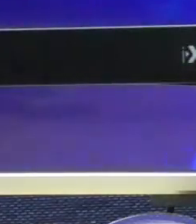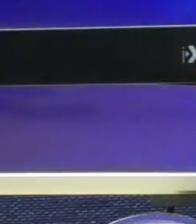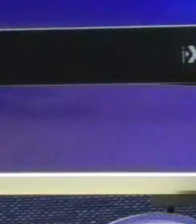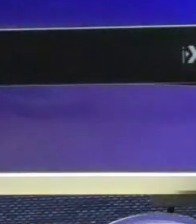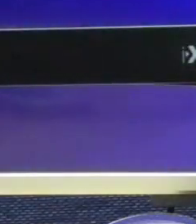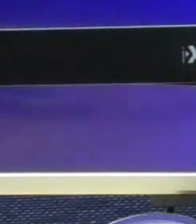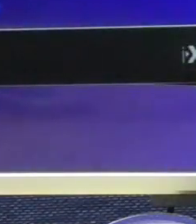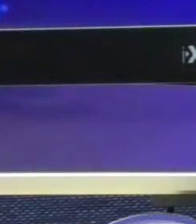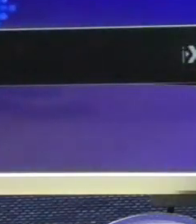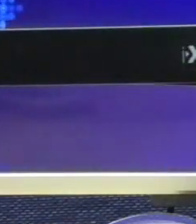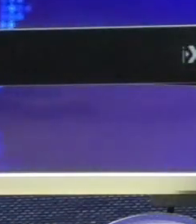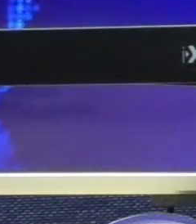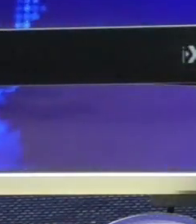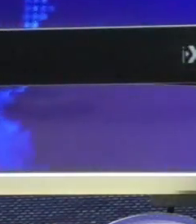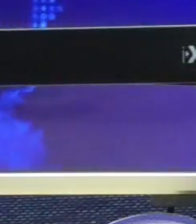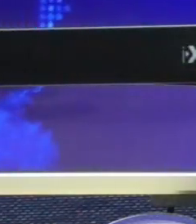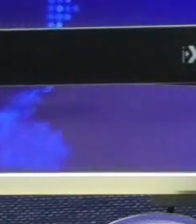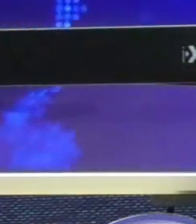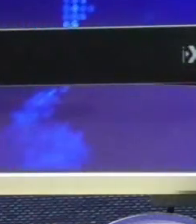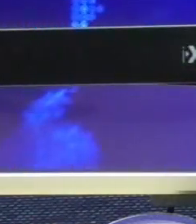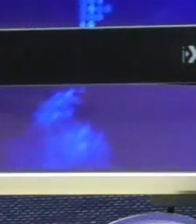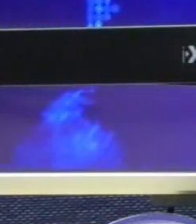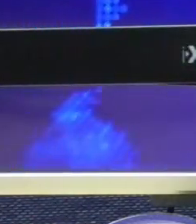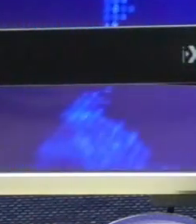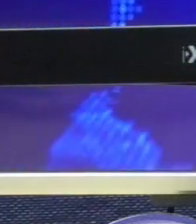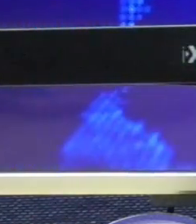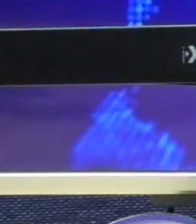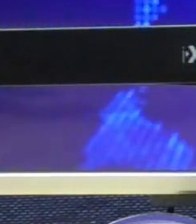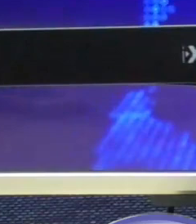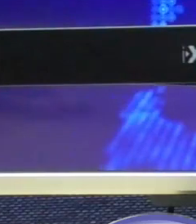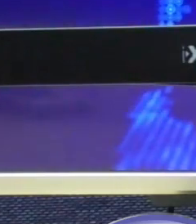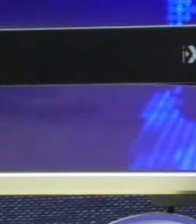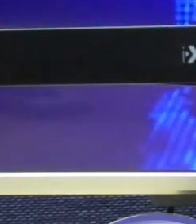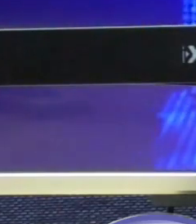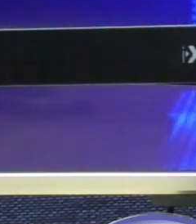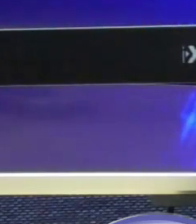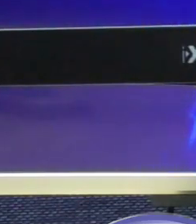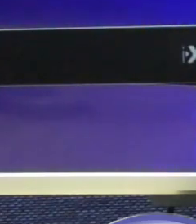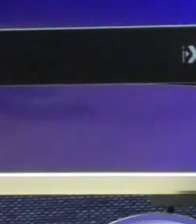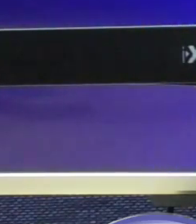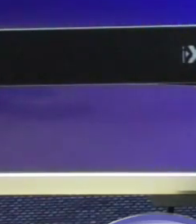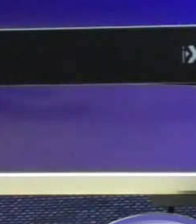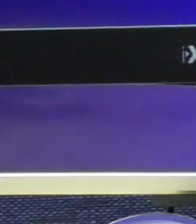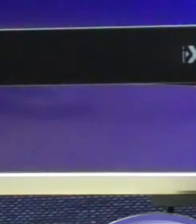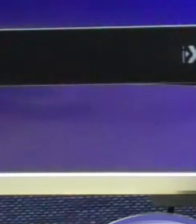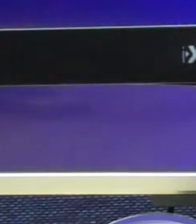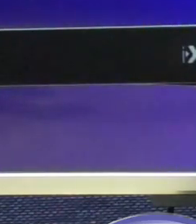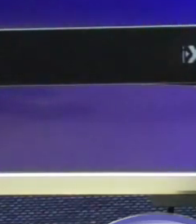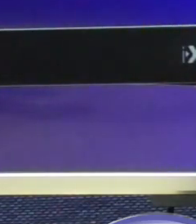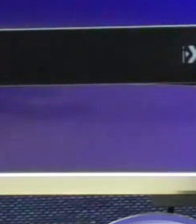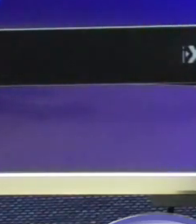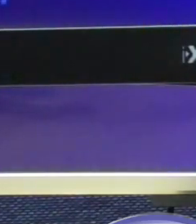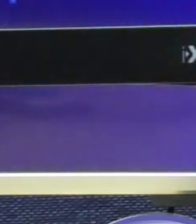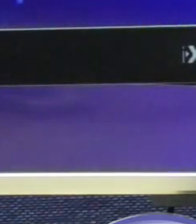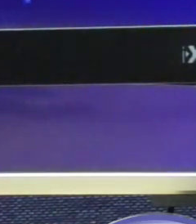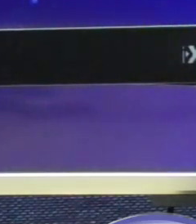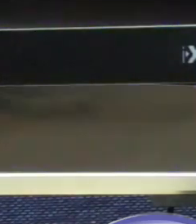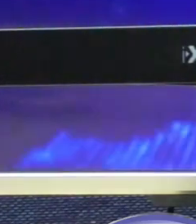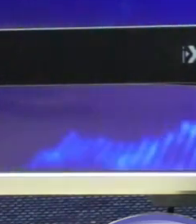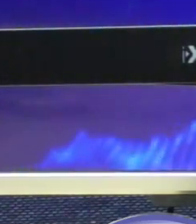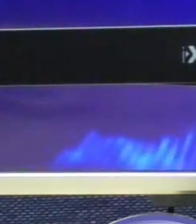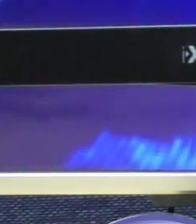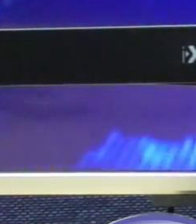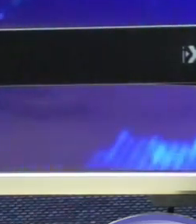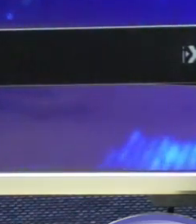Un segmento de la República Dominicana estuvo en el día de ayer observando el debate realizado entre Guillermo Moreno y Omar Fernández